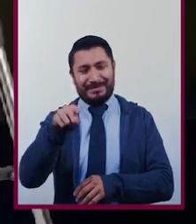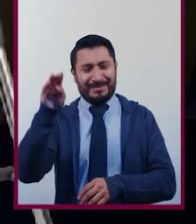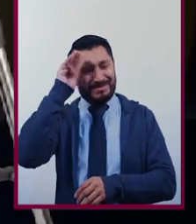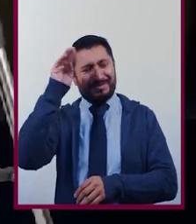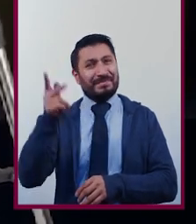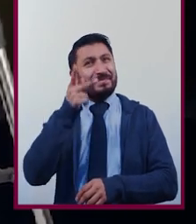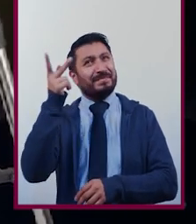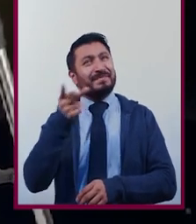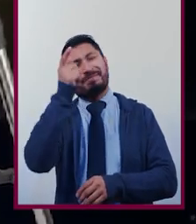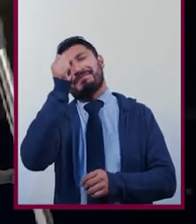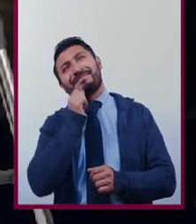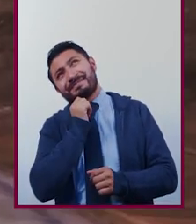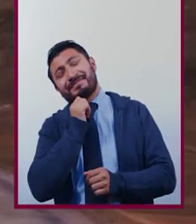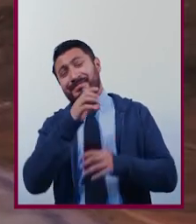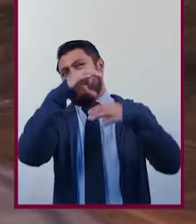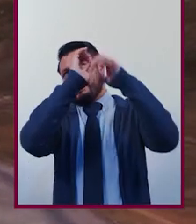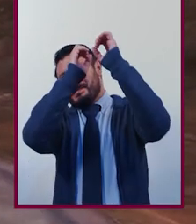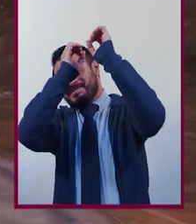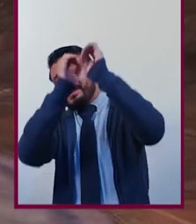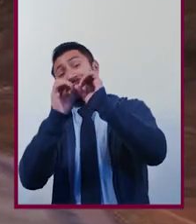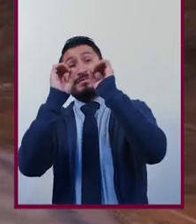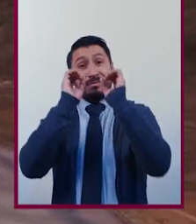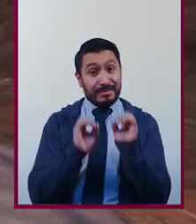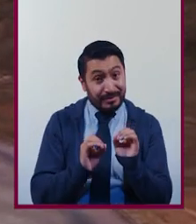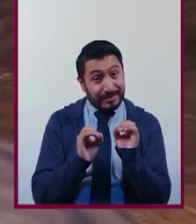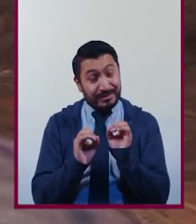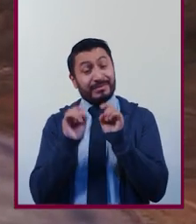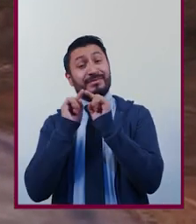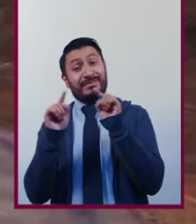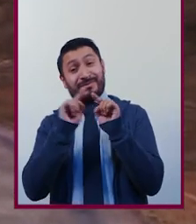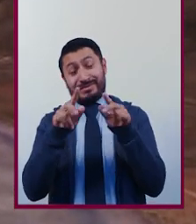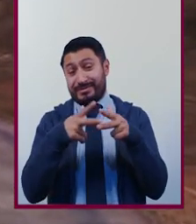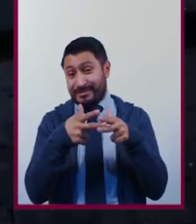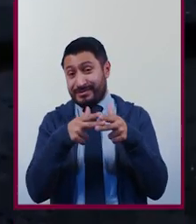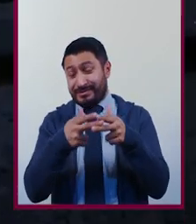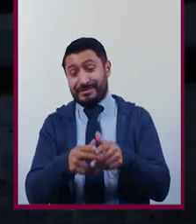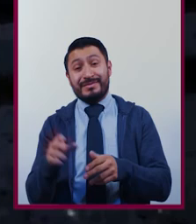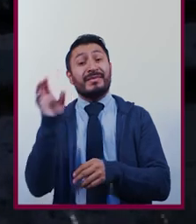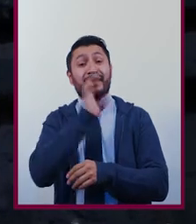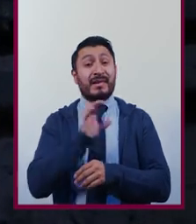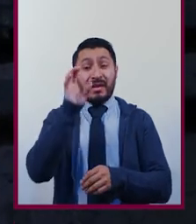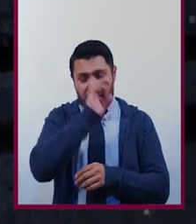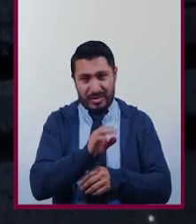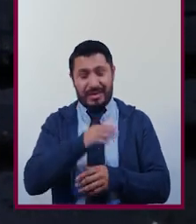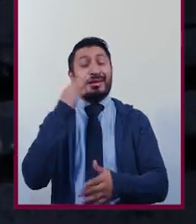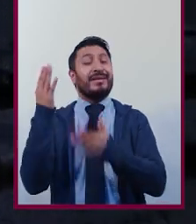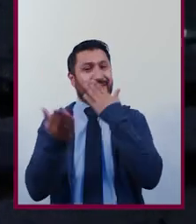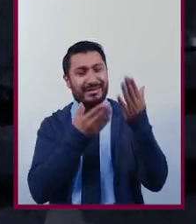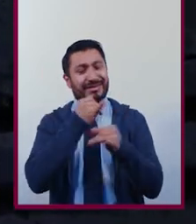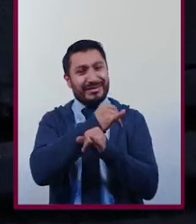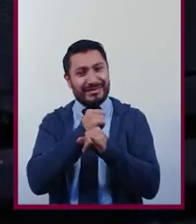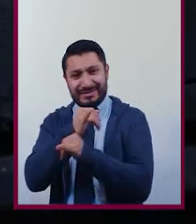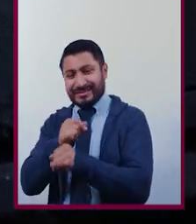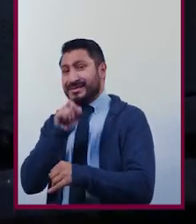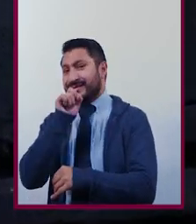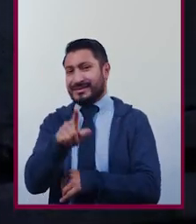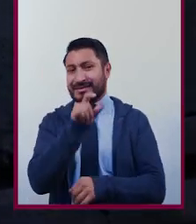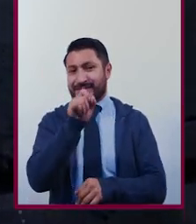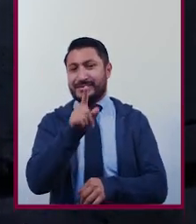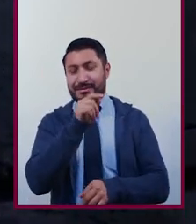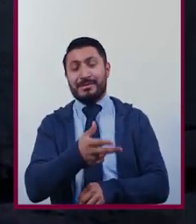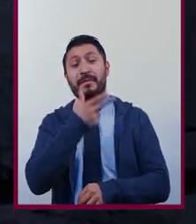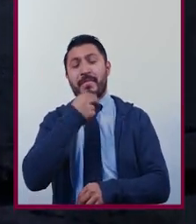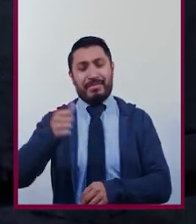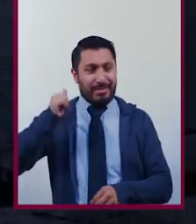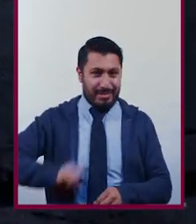un telescopio o bien a través de instrumentos todavía más poderosos, la curiosidad y el estudio. Esa misma curiosidad de los